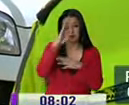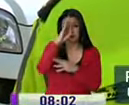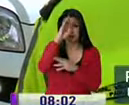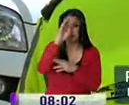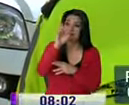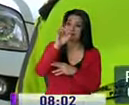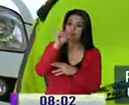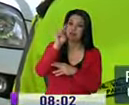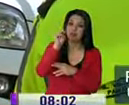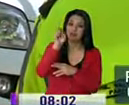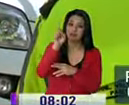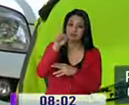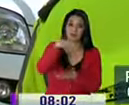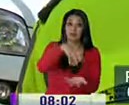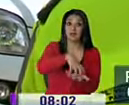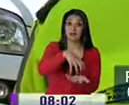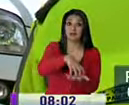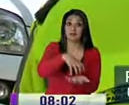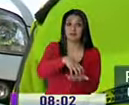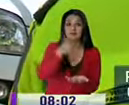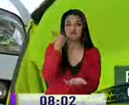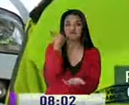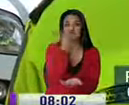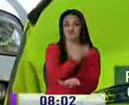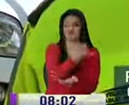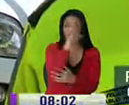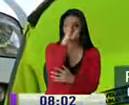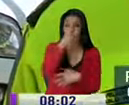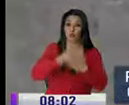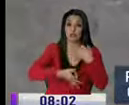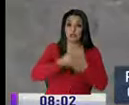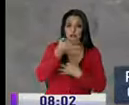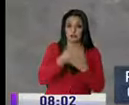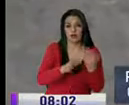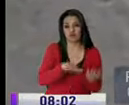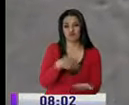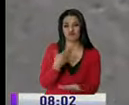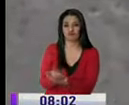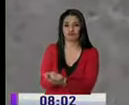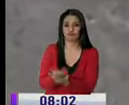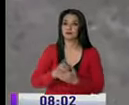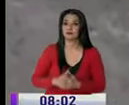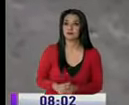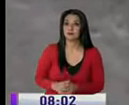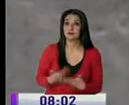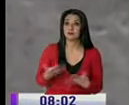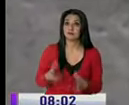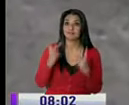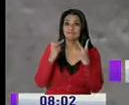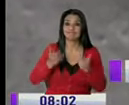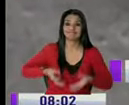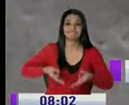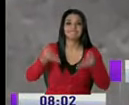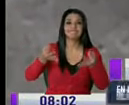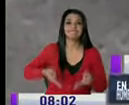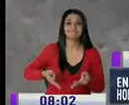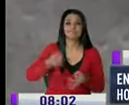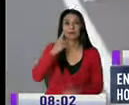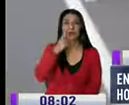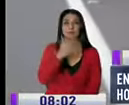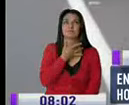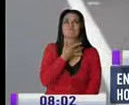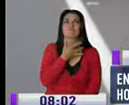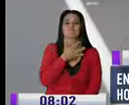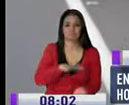de Cayambe Pedro Moncayo, la Policía Judicial Cayambe Pedro Moncayo. Los uniformados llegaron y confirmaron que estaba sin vida, tenía